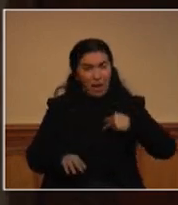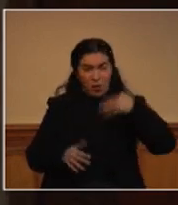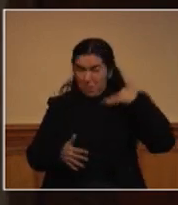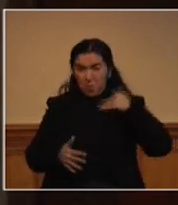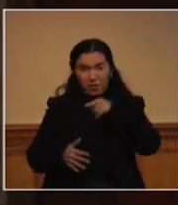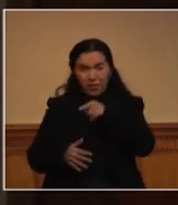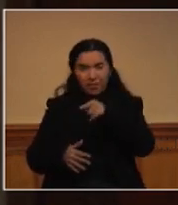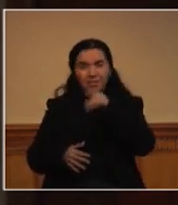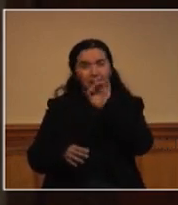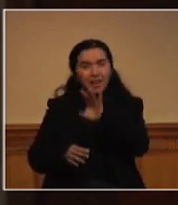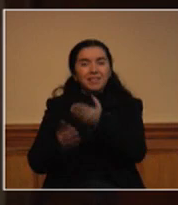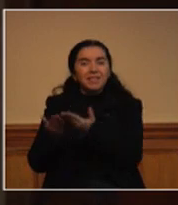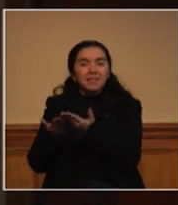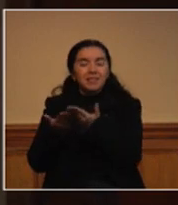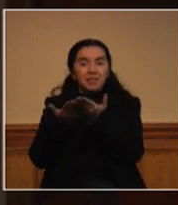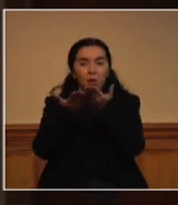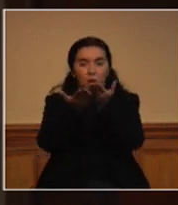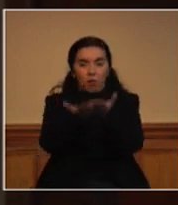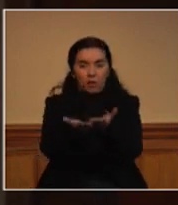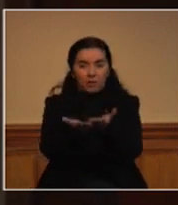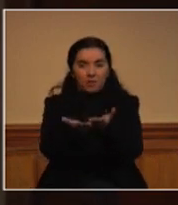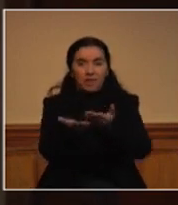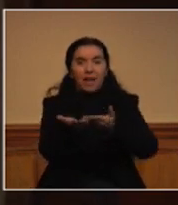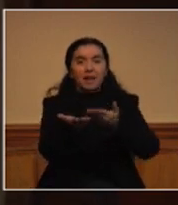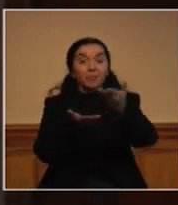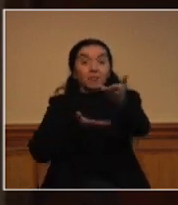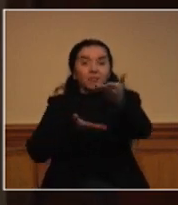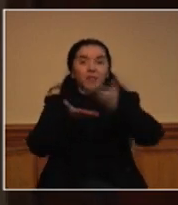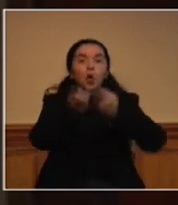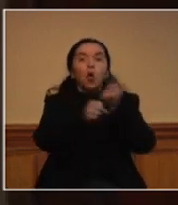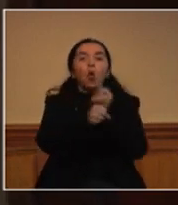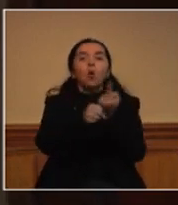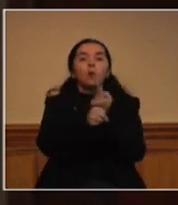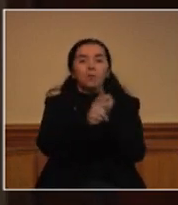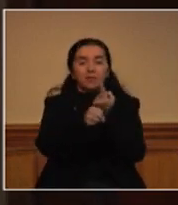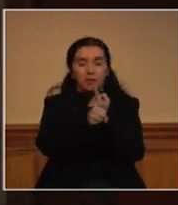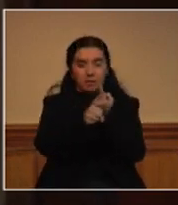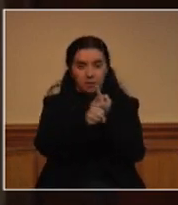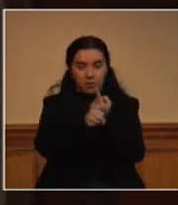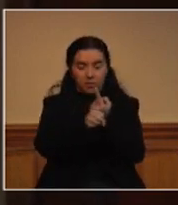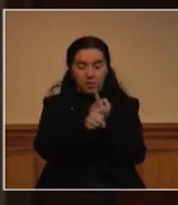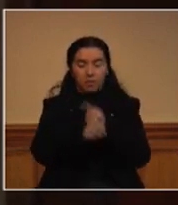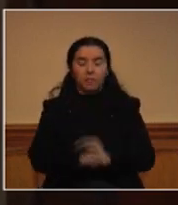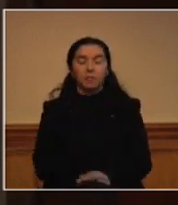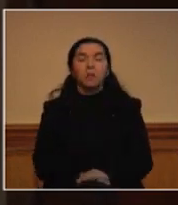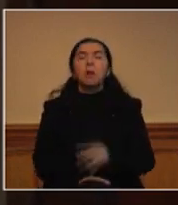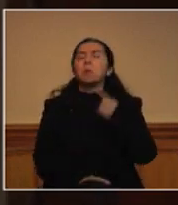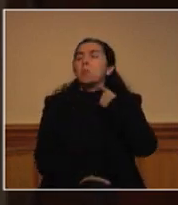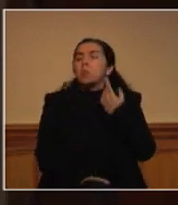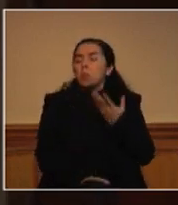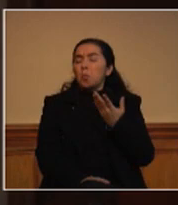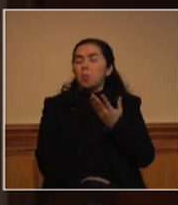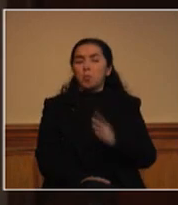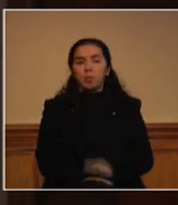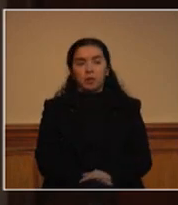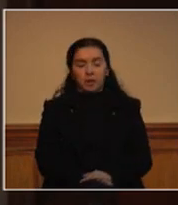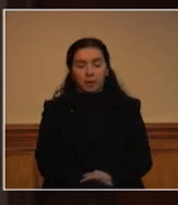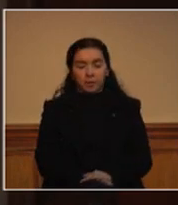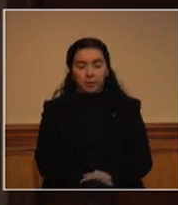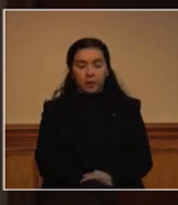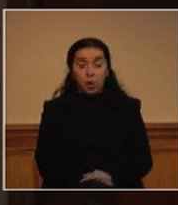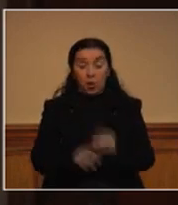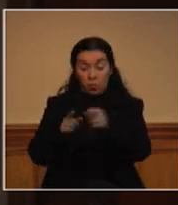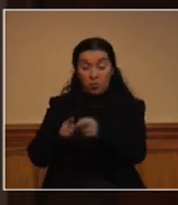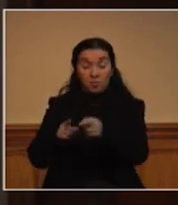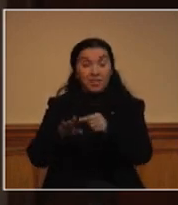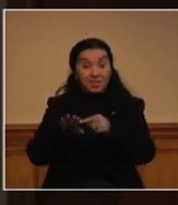es ese, es el de ofrecer espacios de conversación, porque en la medida que los transformamos en actividades